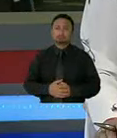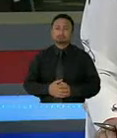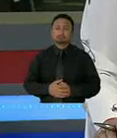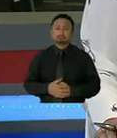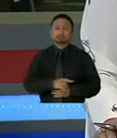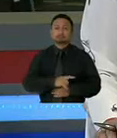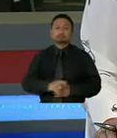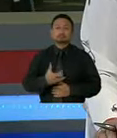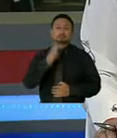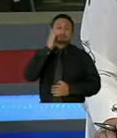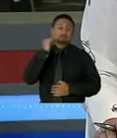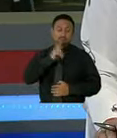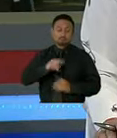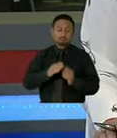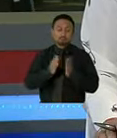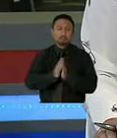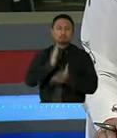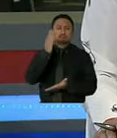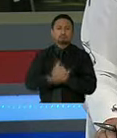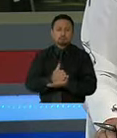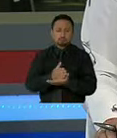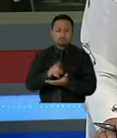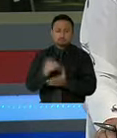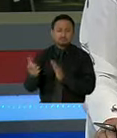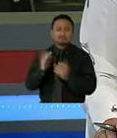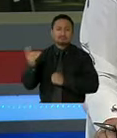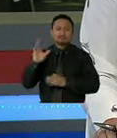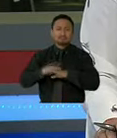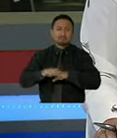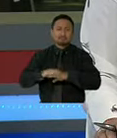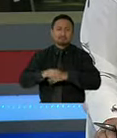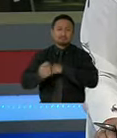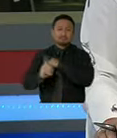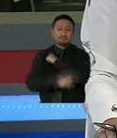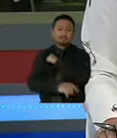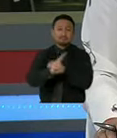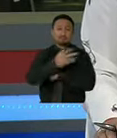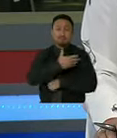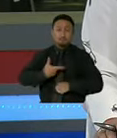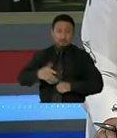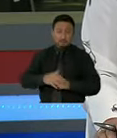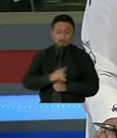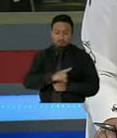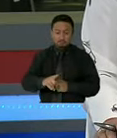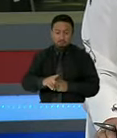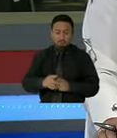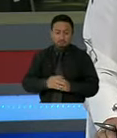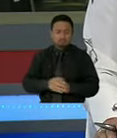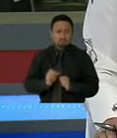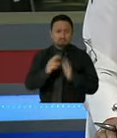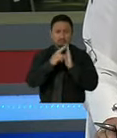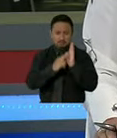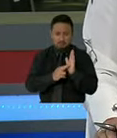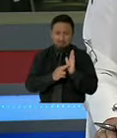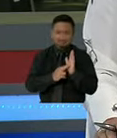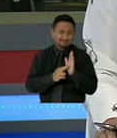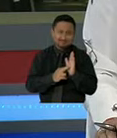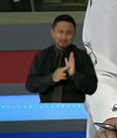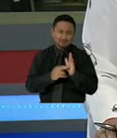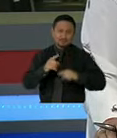Según los expertos, el pedido de suspensión condicional de la pena para el vicepresidente sin funciones, Jorge Glass, no cumpliría los requisitos para que